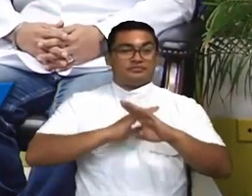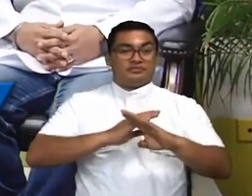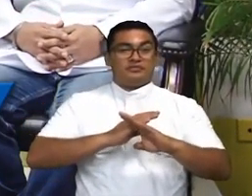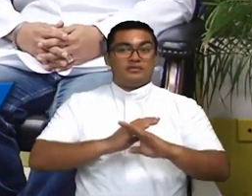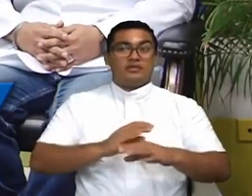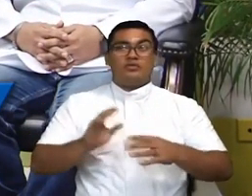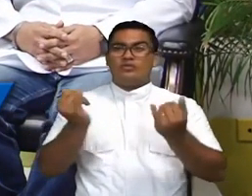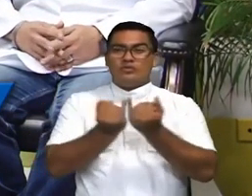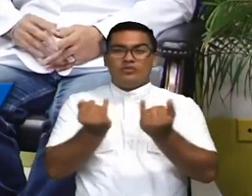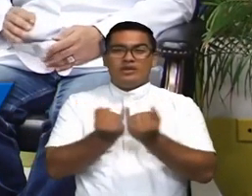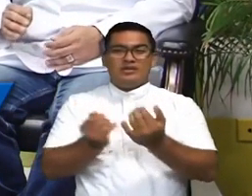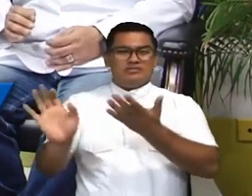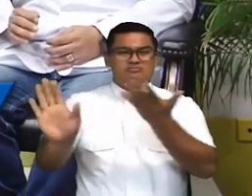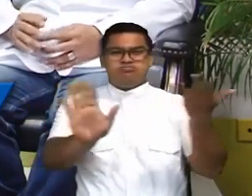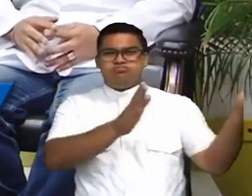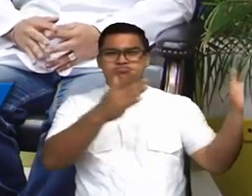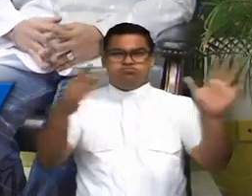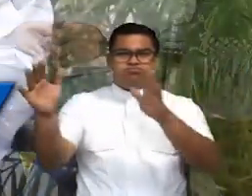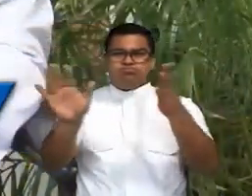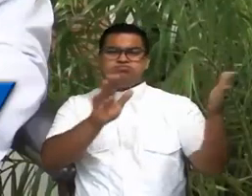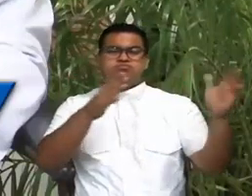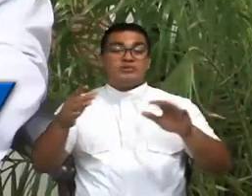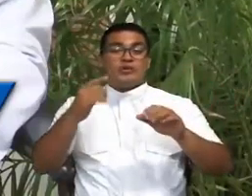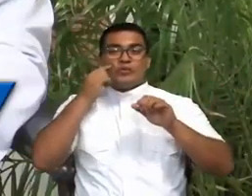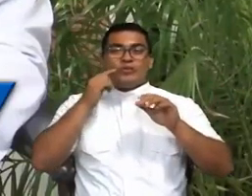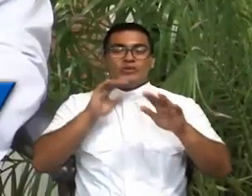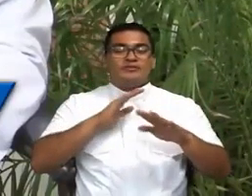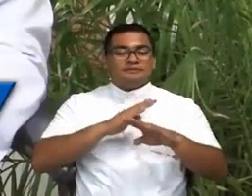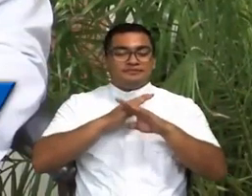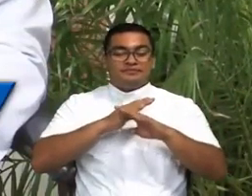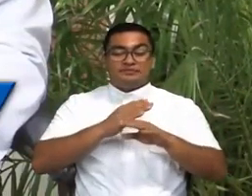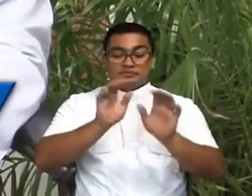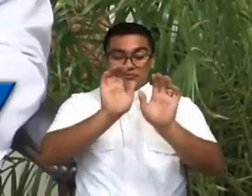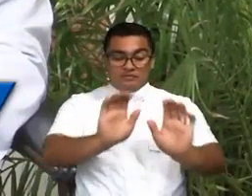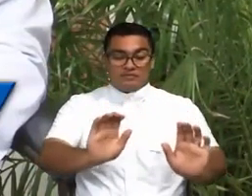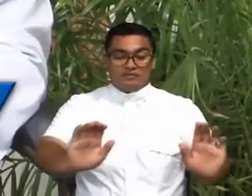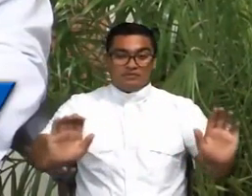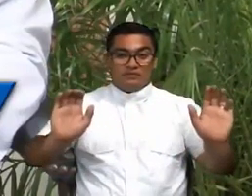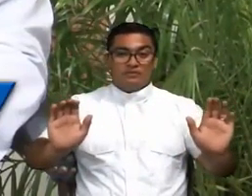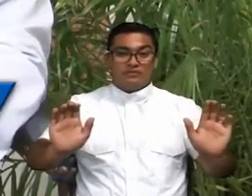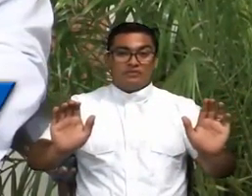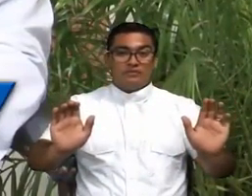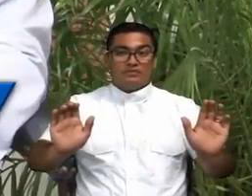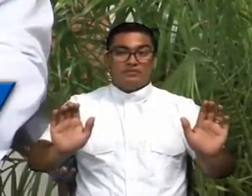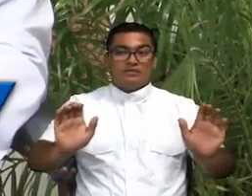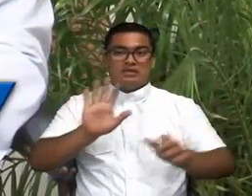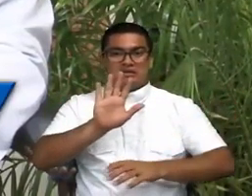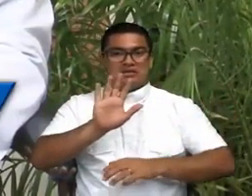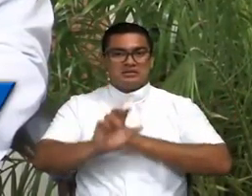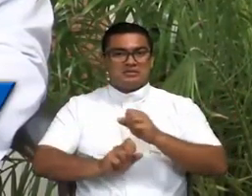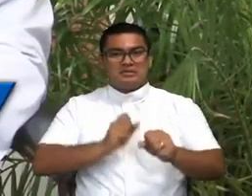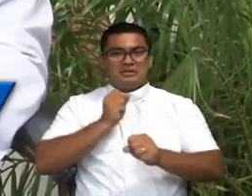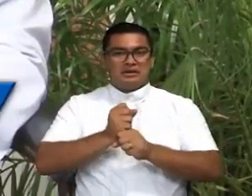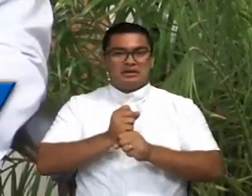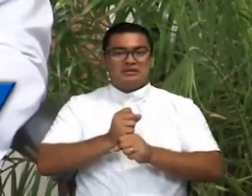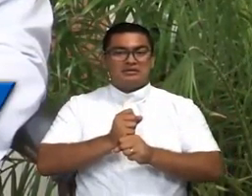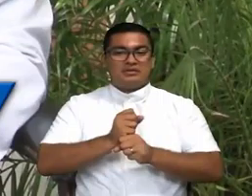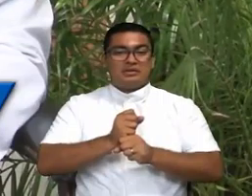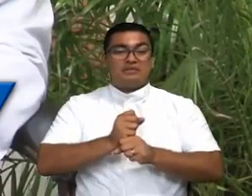de trastornos. Más que todo en el enfoque de lo que son los niños, por ejemplo, los niños menores de 5 años, que son los